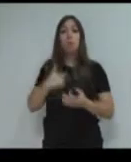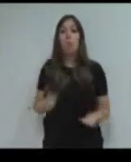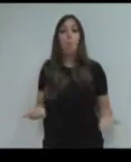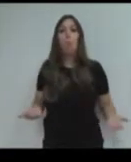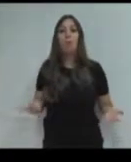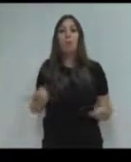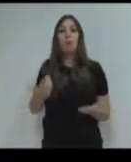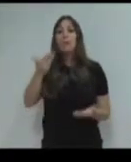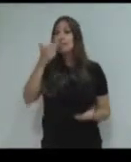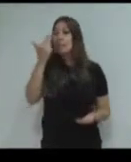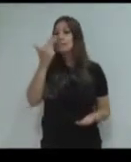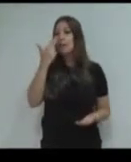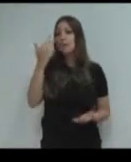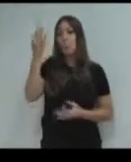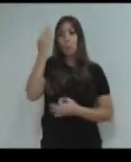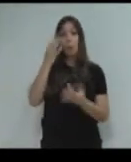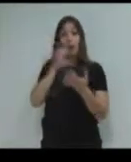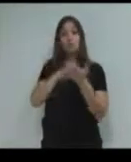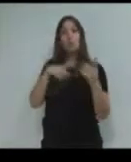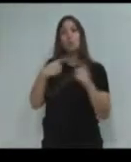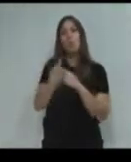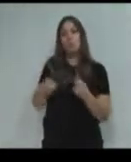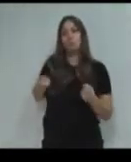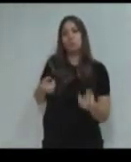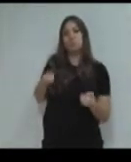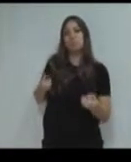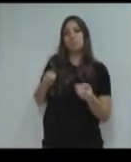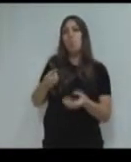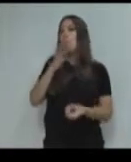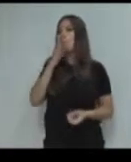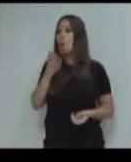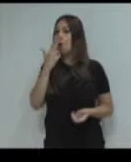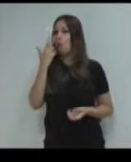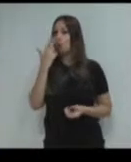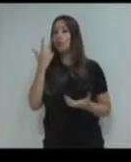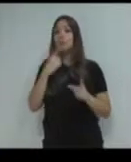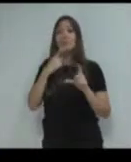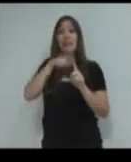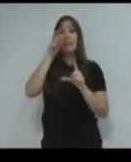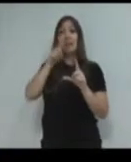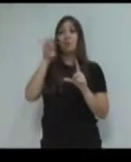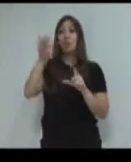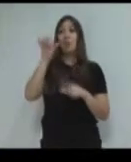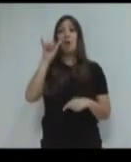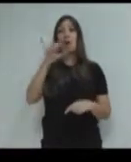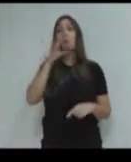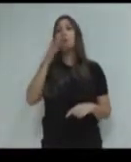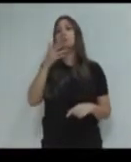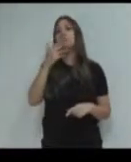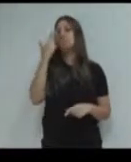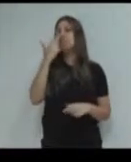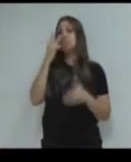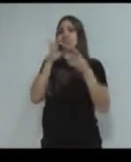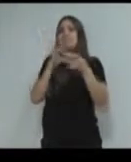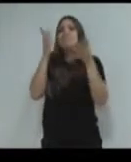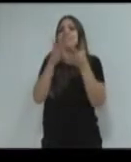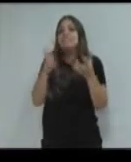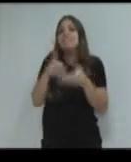de sentido. Entonces, se justifica ese gráfico por la pertinencia que tiene respecto al resto del texto.